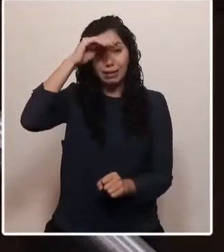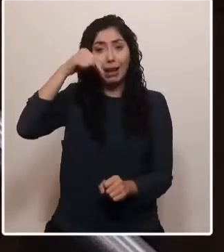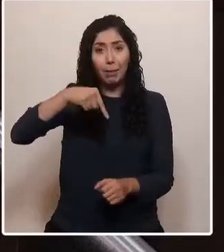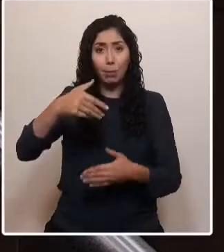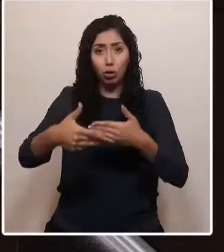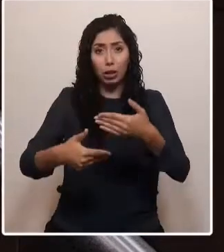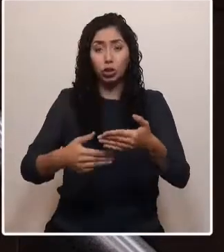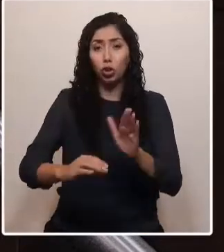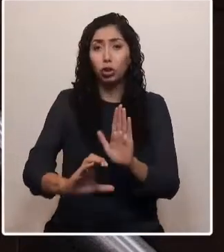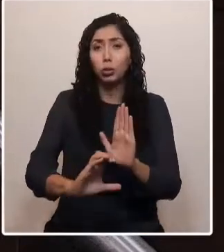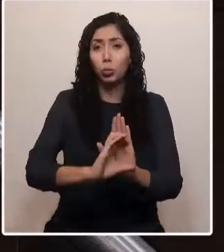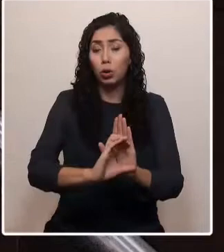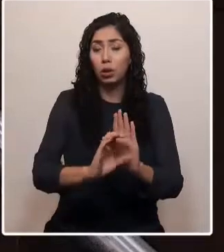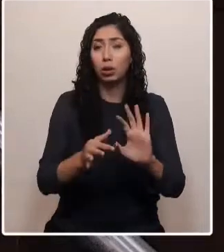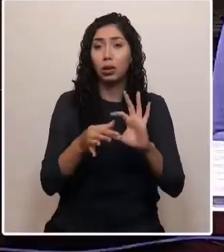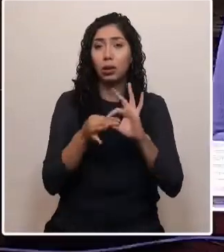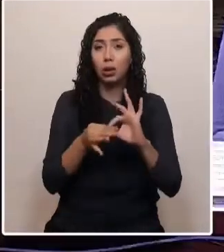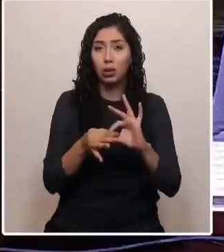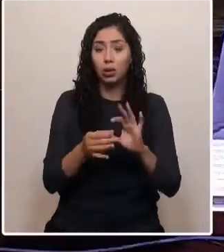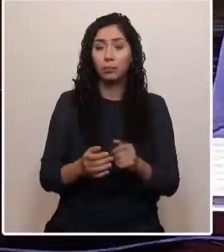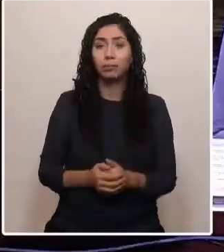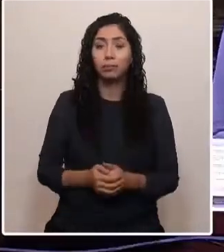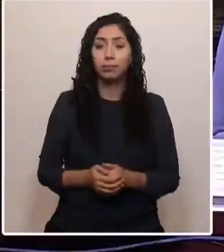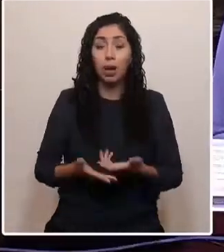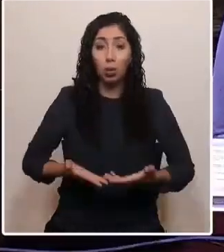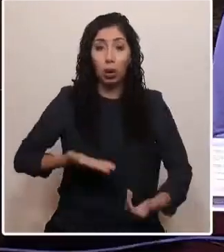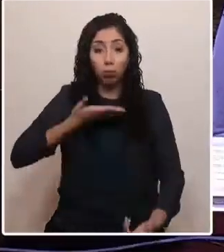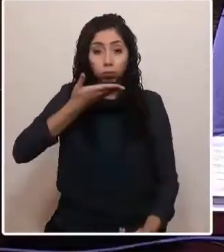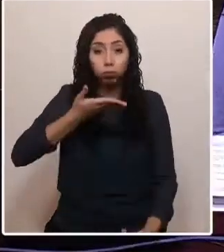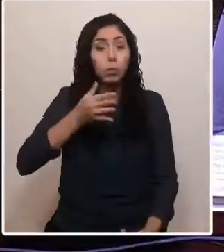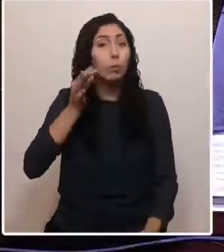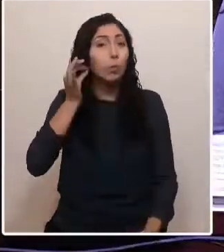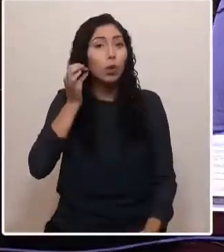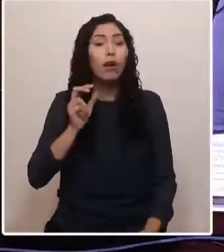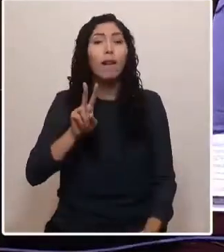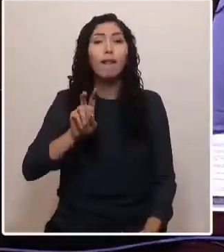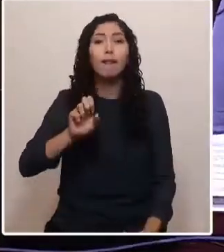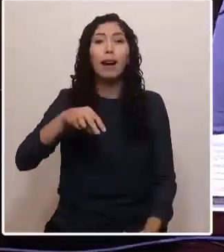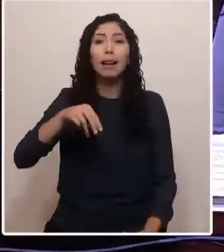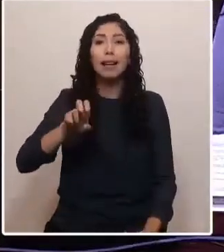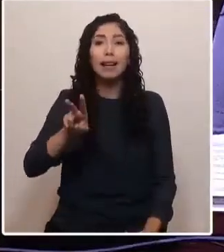constituyente. Gracias. Tiene la palabra la convencional Vanessa Jope.